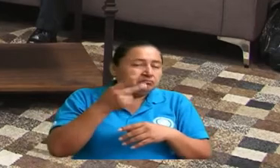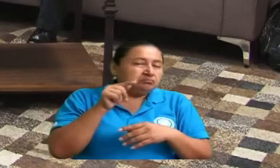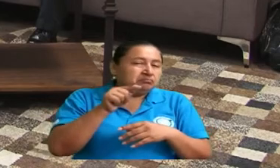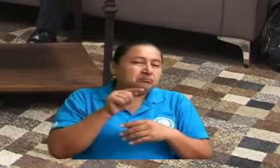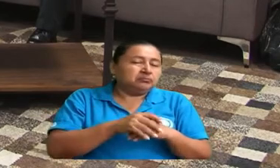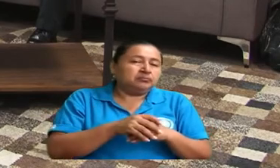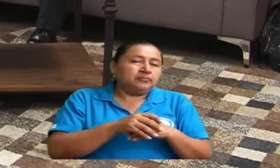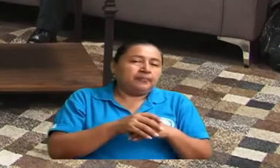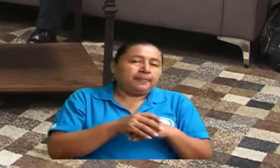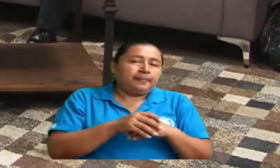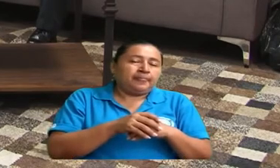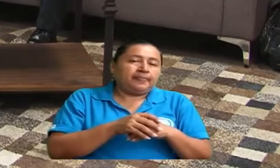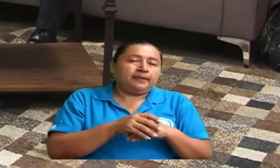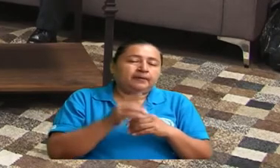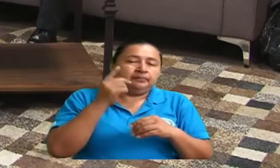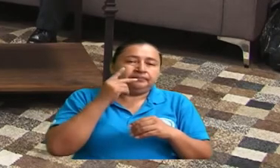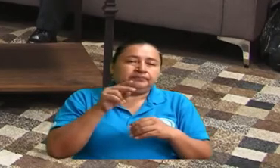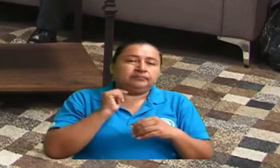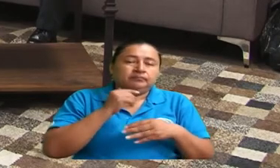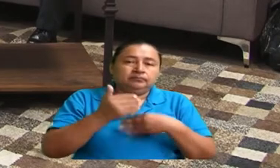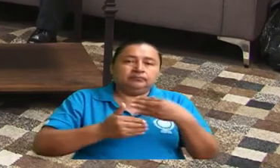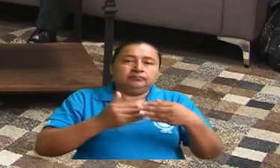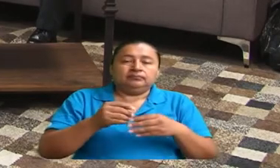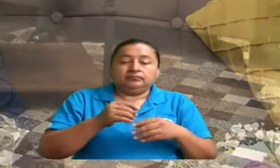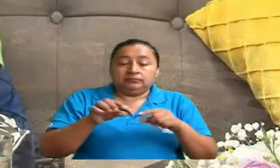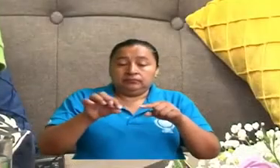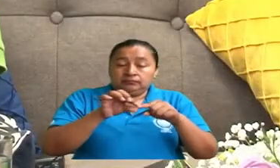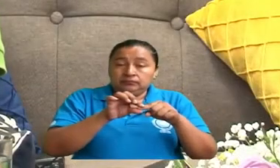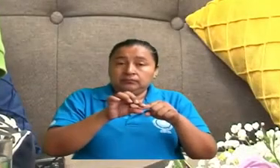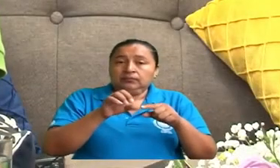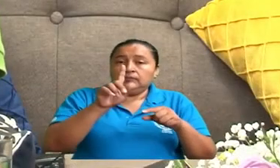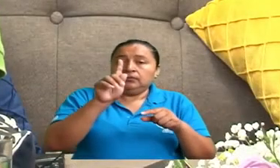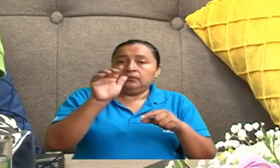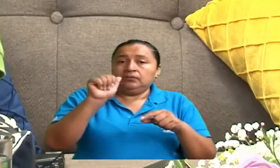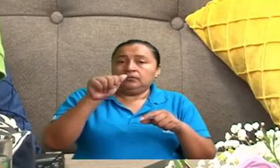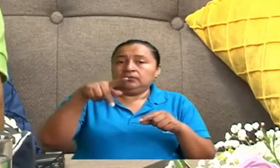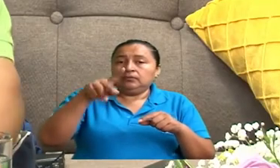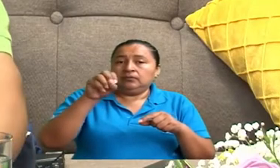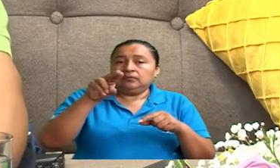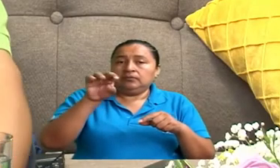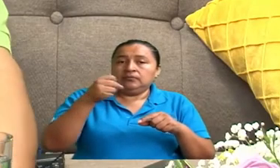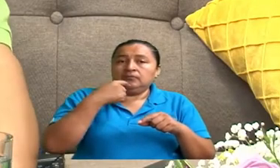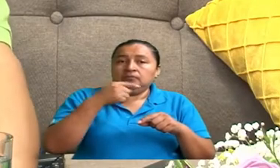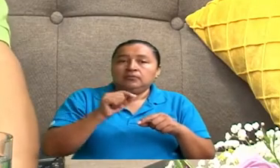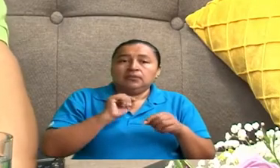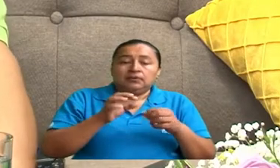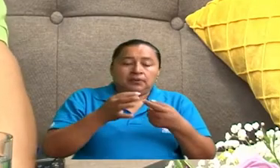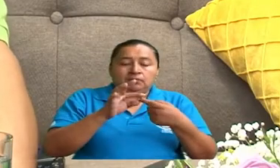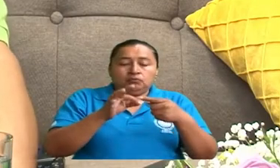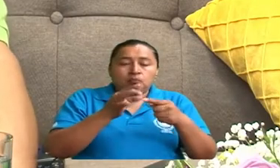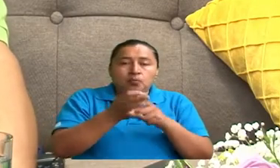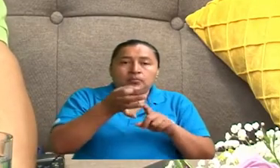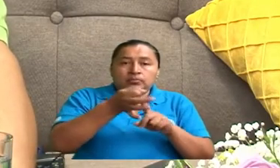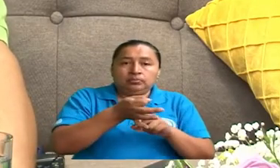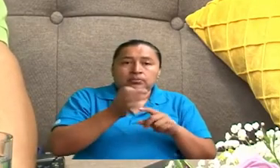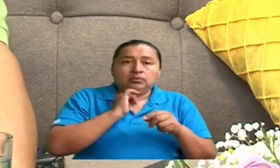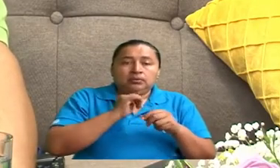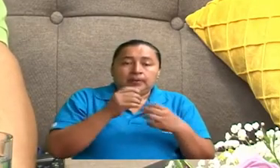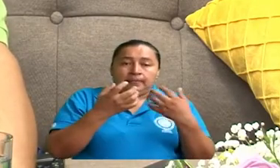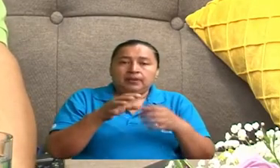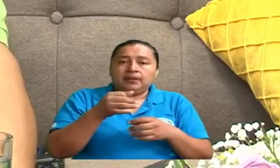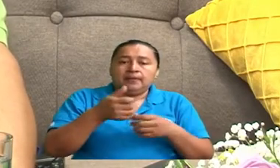lo que es la parte de este proceso de los tapones. También se están haciendo los empaques de manguera. Ok.